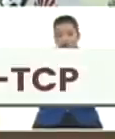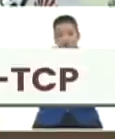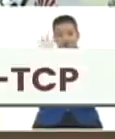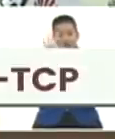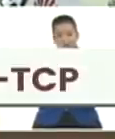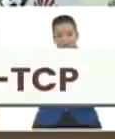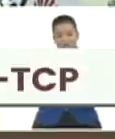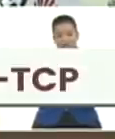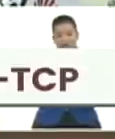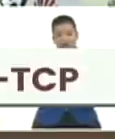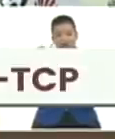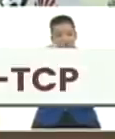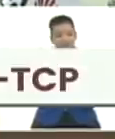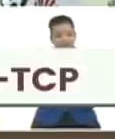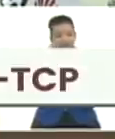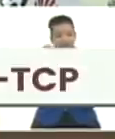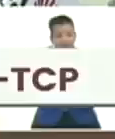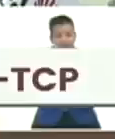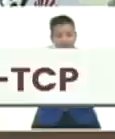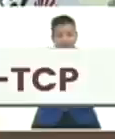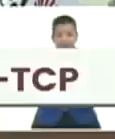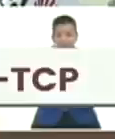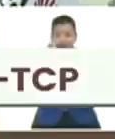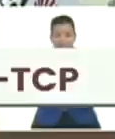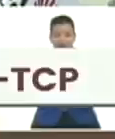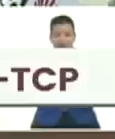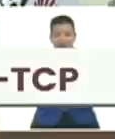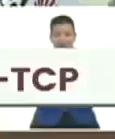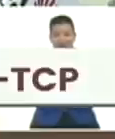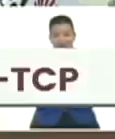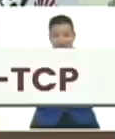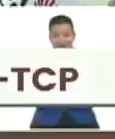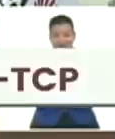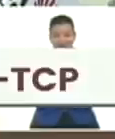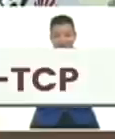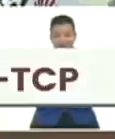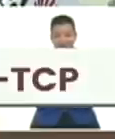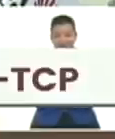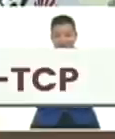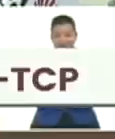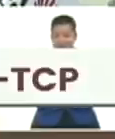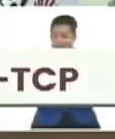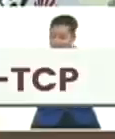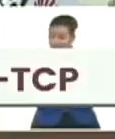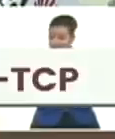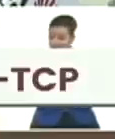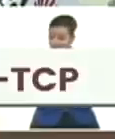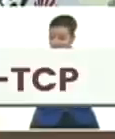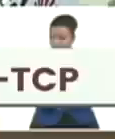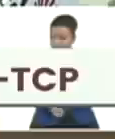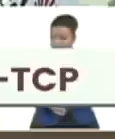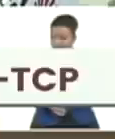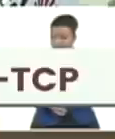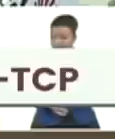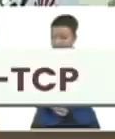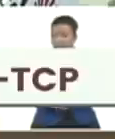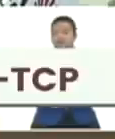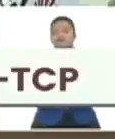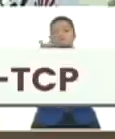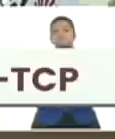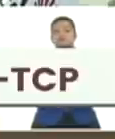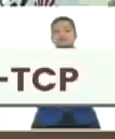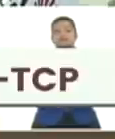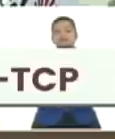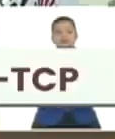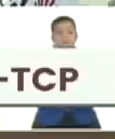el Caribe como zona de paz. Segundo, respaldan los reclamos de los países de nuestra